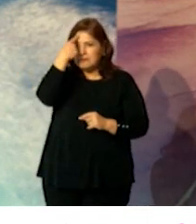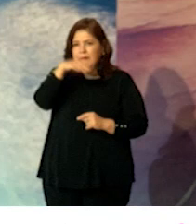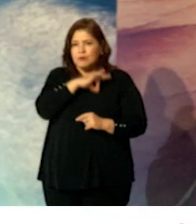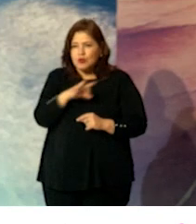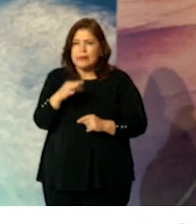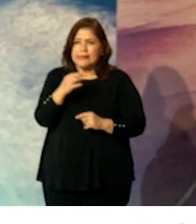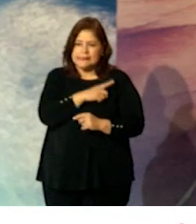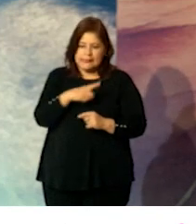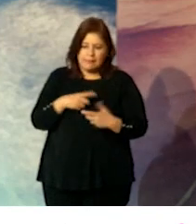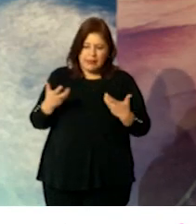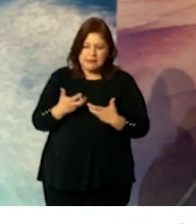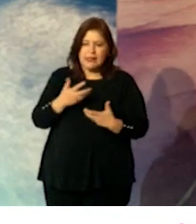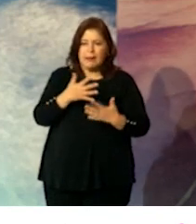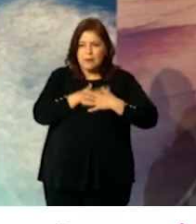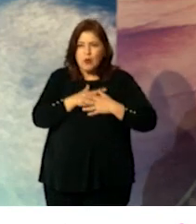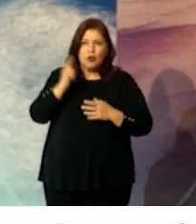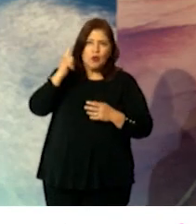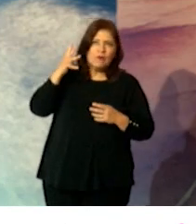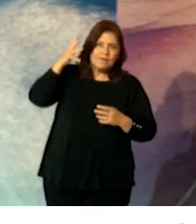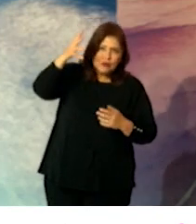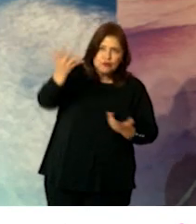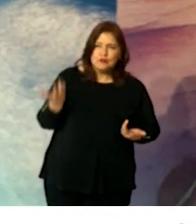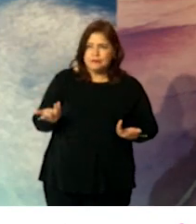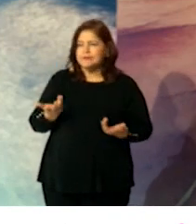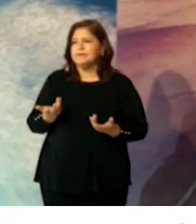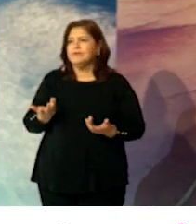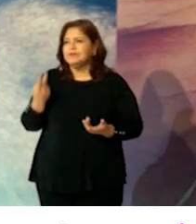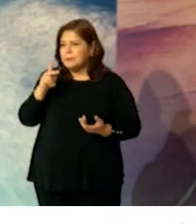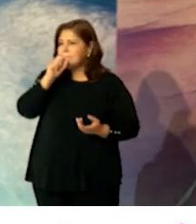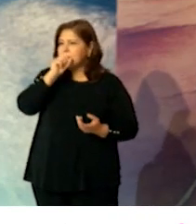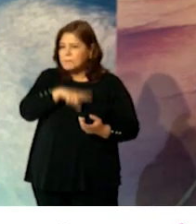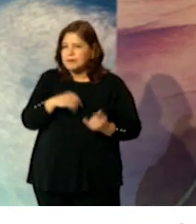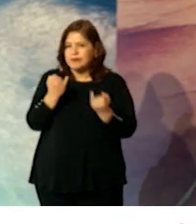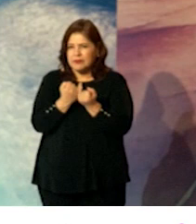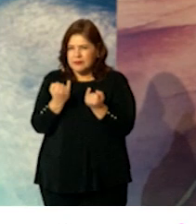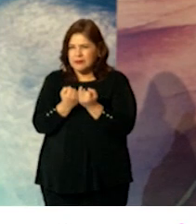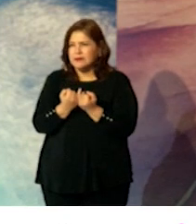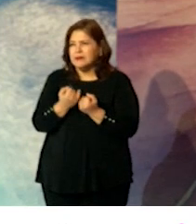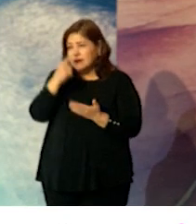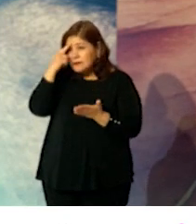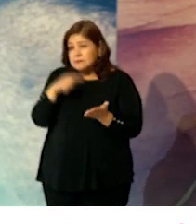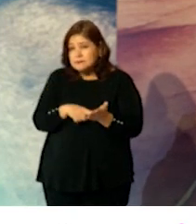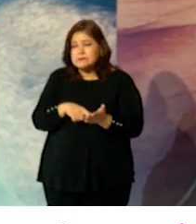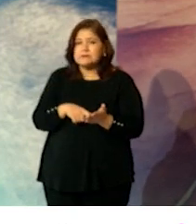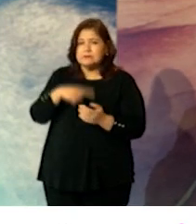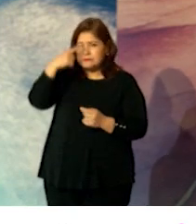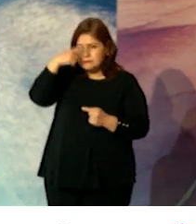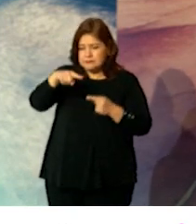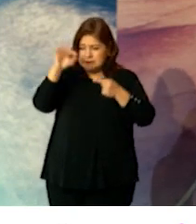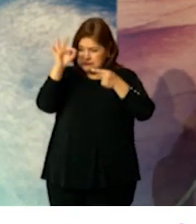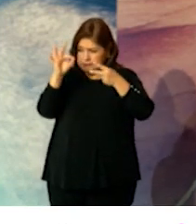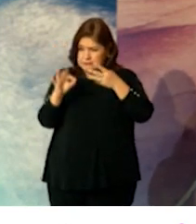el amor, coincido totalmente, desde la esperanza, pero igual creo que para mí los puntos